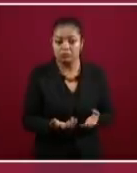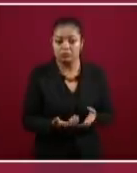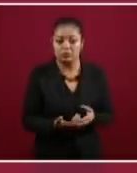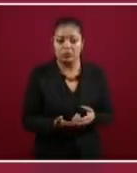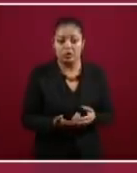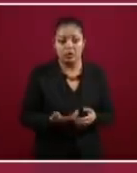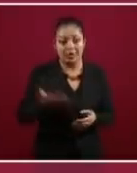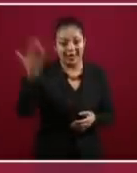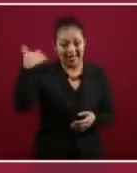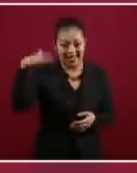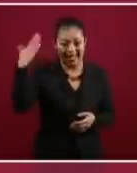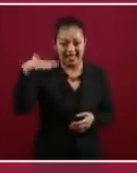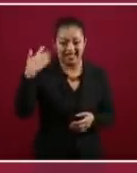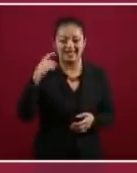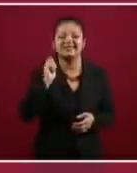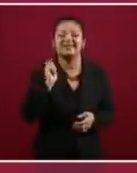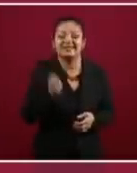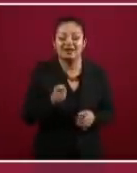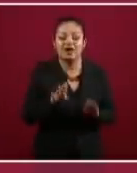Lo que era desarrollo social,